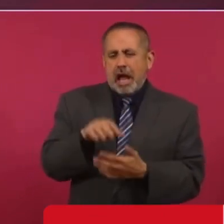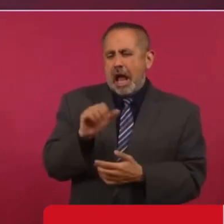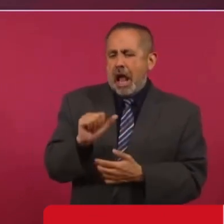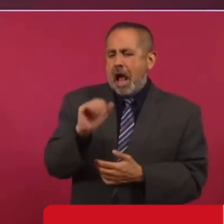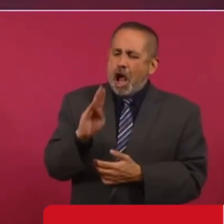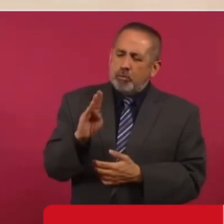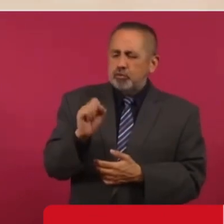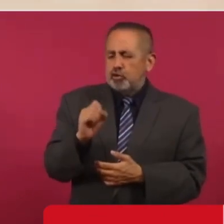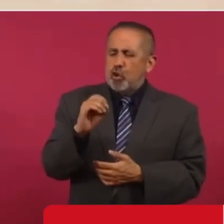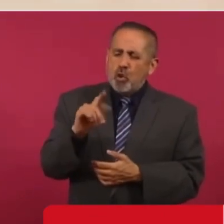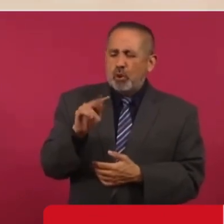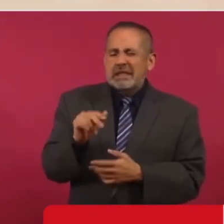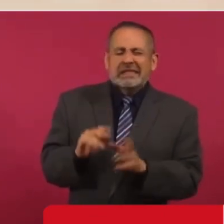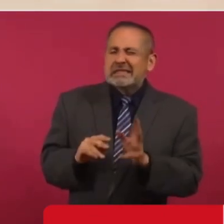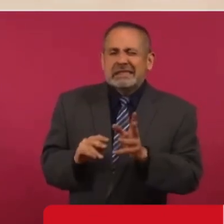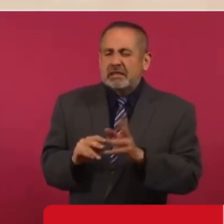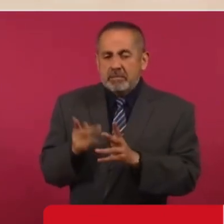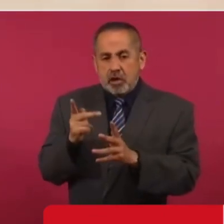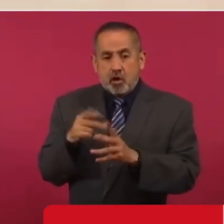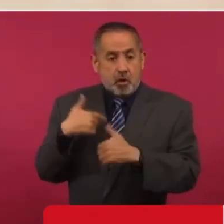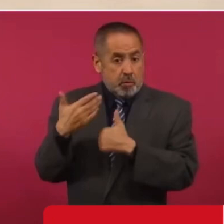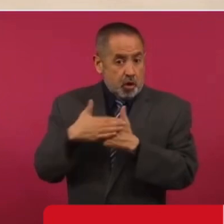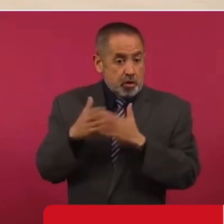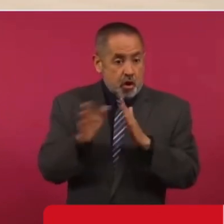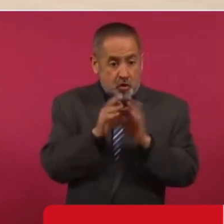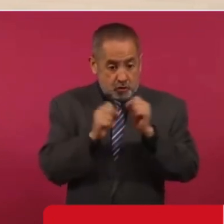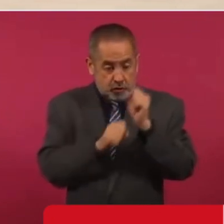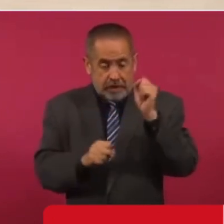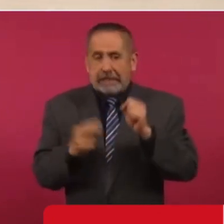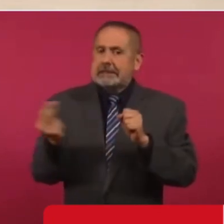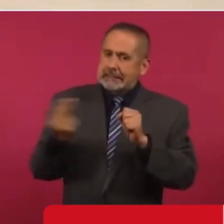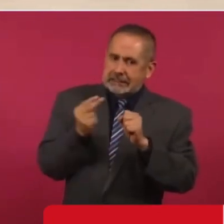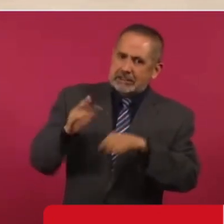pero cuando se va a reformar la Constitución,